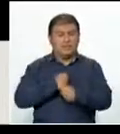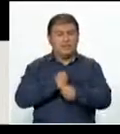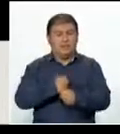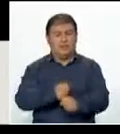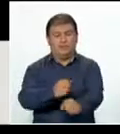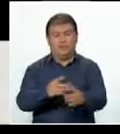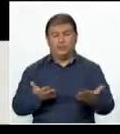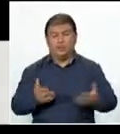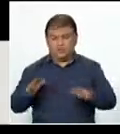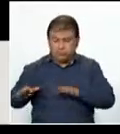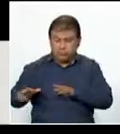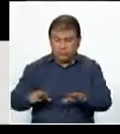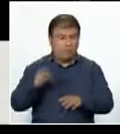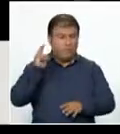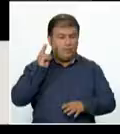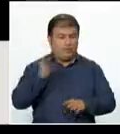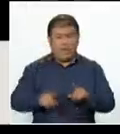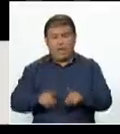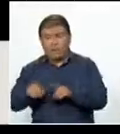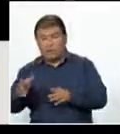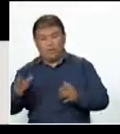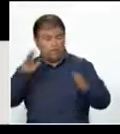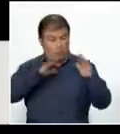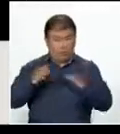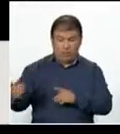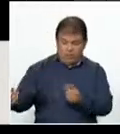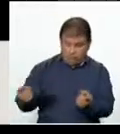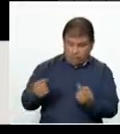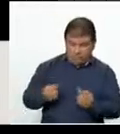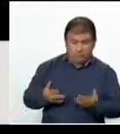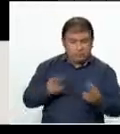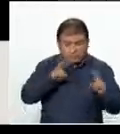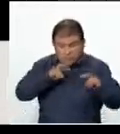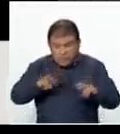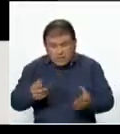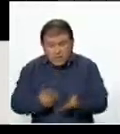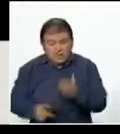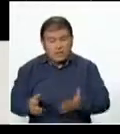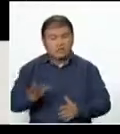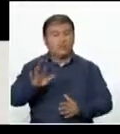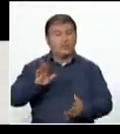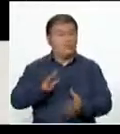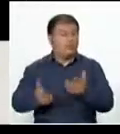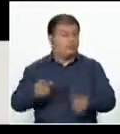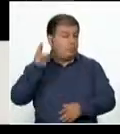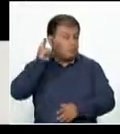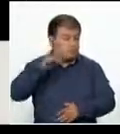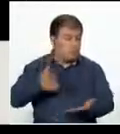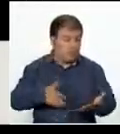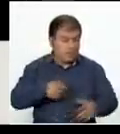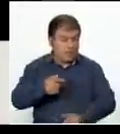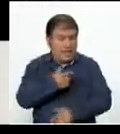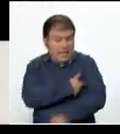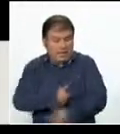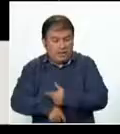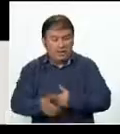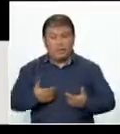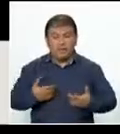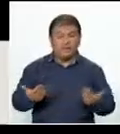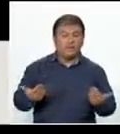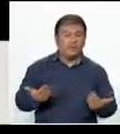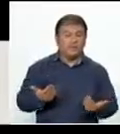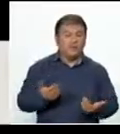concentración de maestros. Incluso algunos de ellos, muy preocupados, vinieron a ver si es que alguna de sus colegas estaba entre las personas heridas. Ellos también